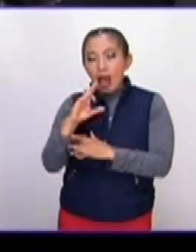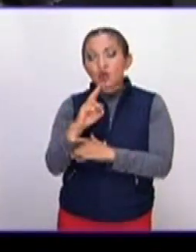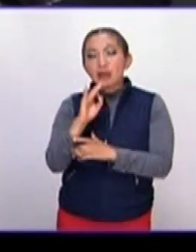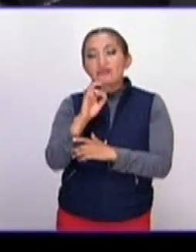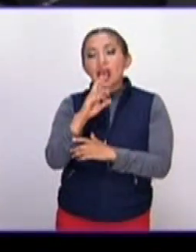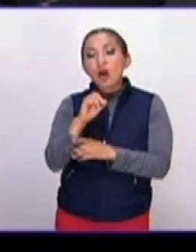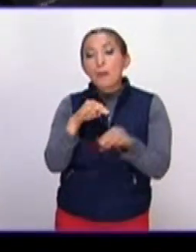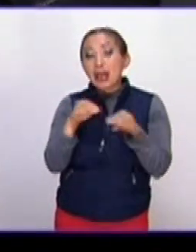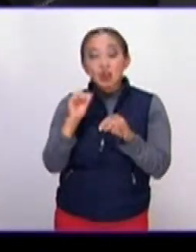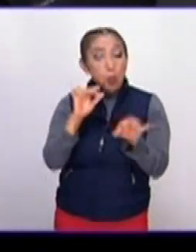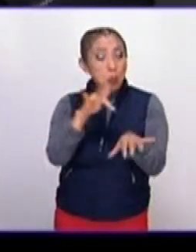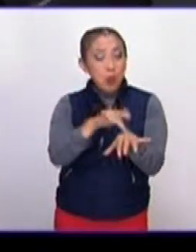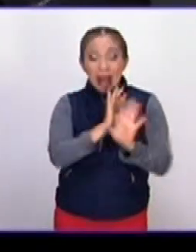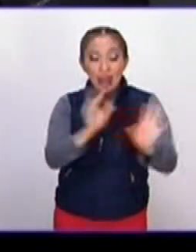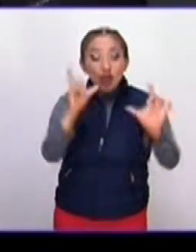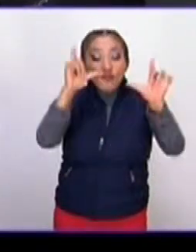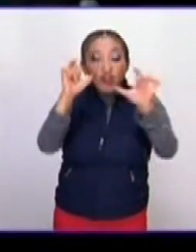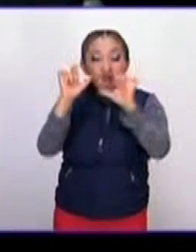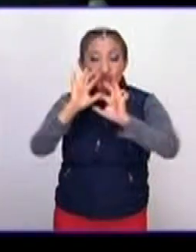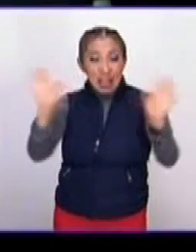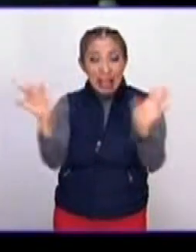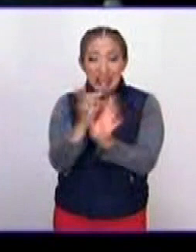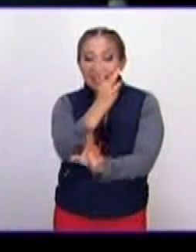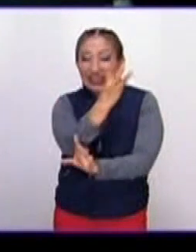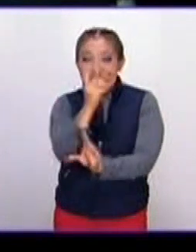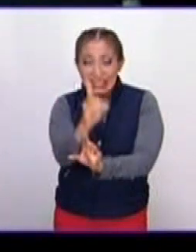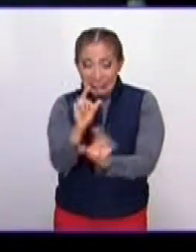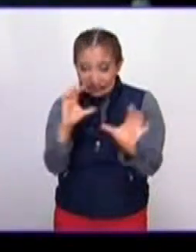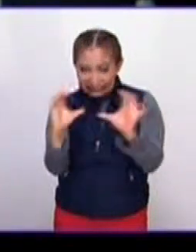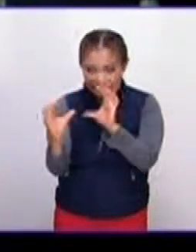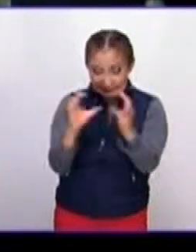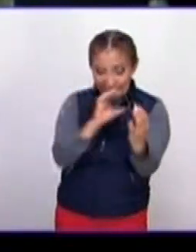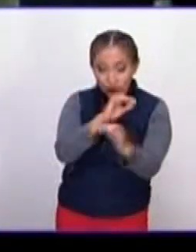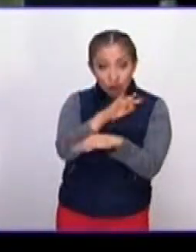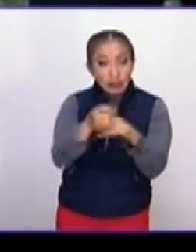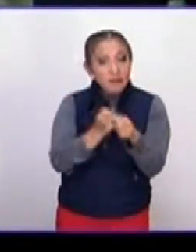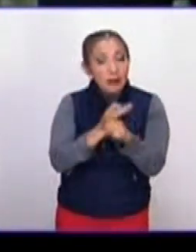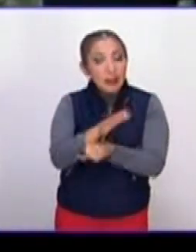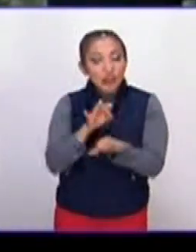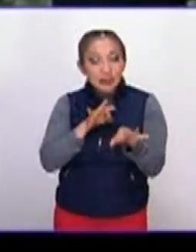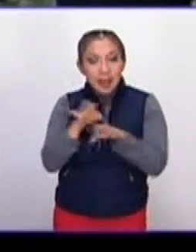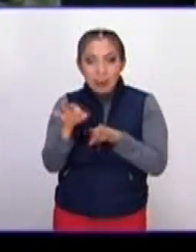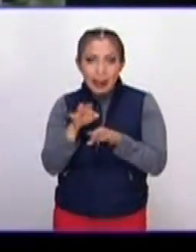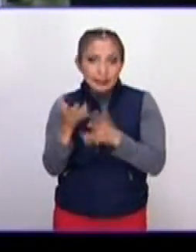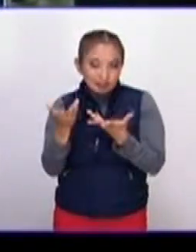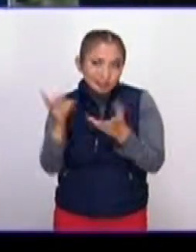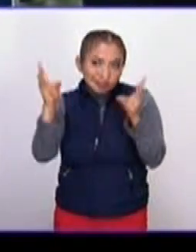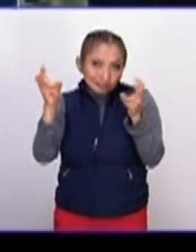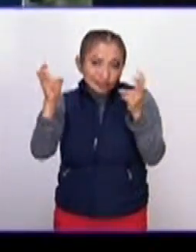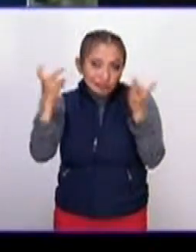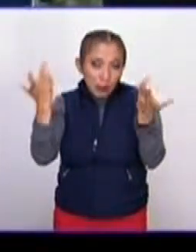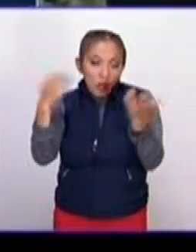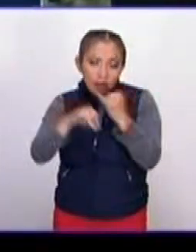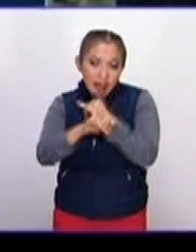es no mover, todo hacerlo con fotogrametría en 3D. Entonces todos los datos se tienen que trabajar, digámoslo entre comillas, de